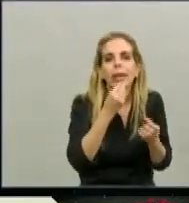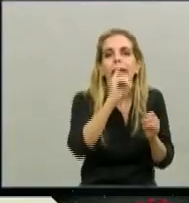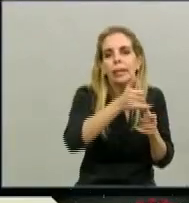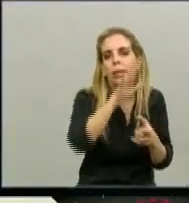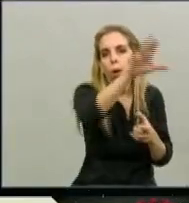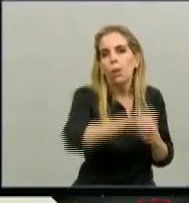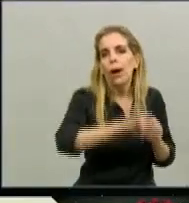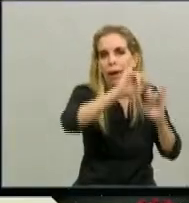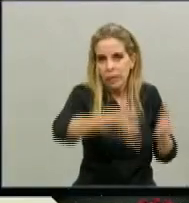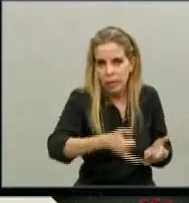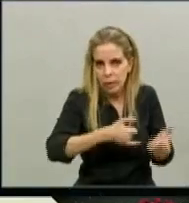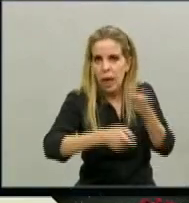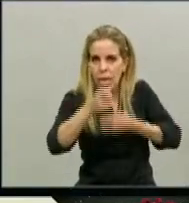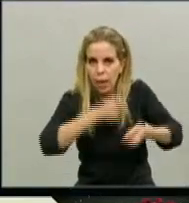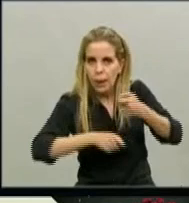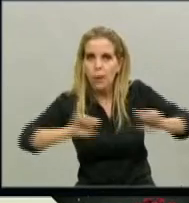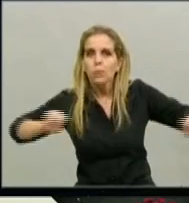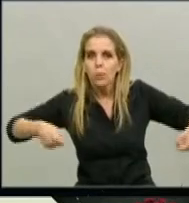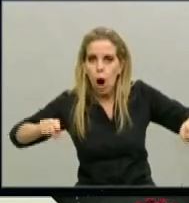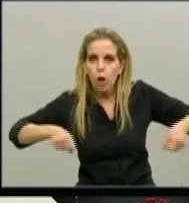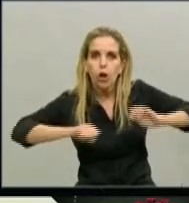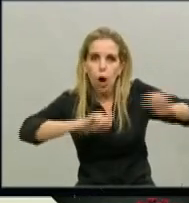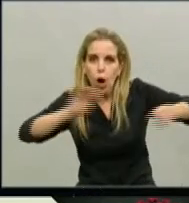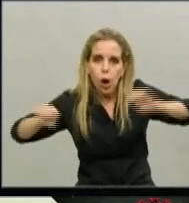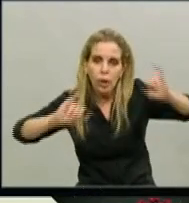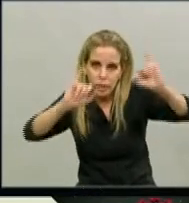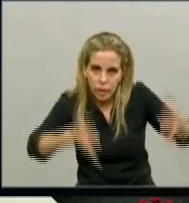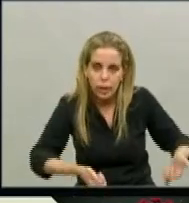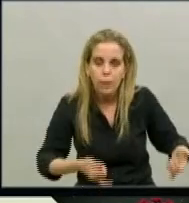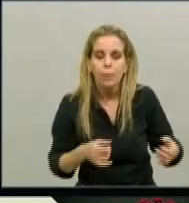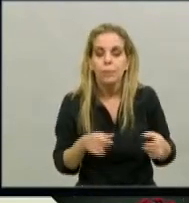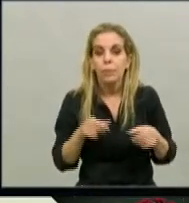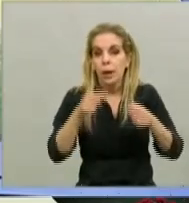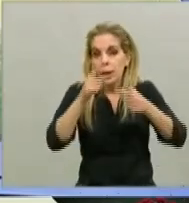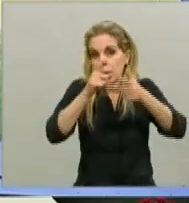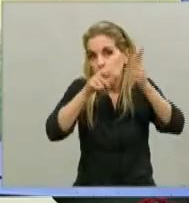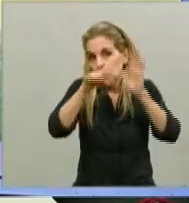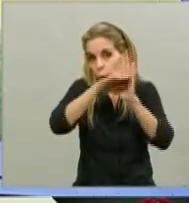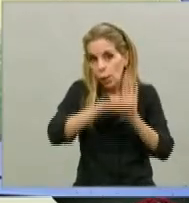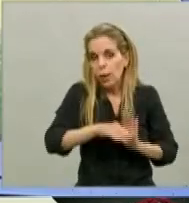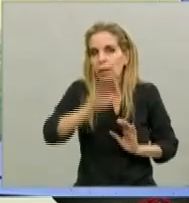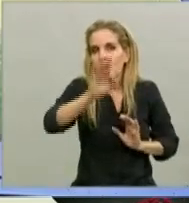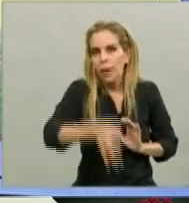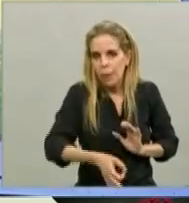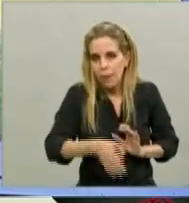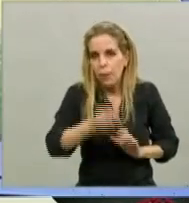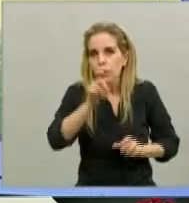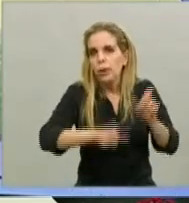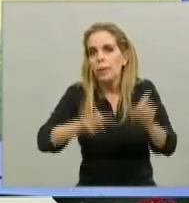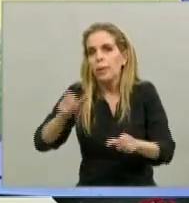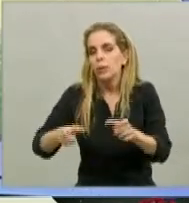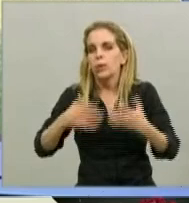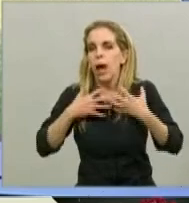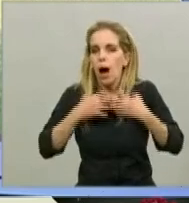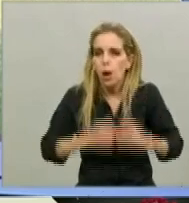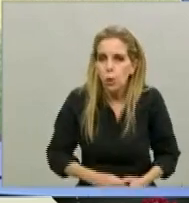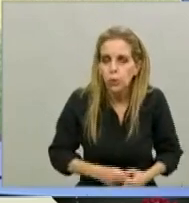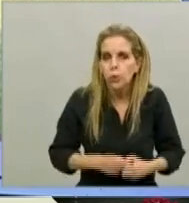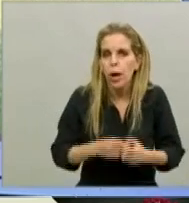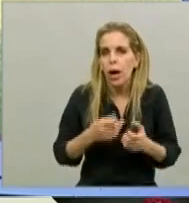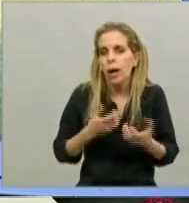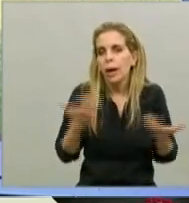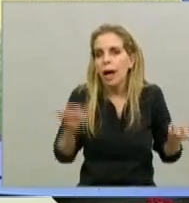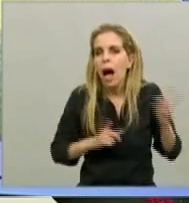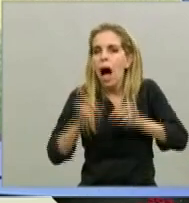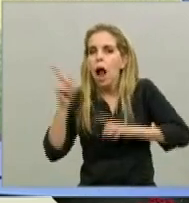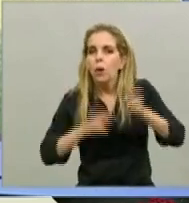gastronómicos. Sabemos que esta medida genera una gran angustia para gente, alguna que nunca pudo abrir su comercio, otros que lo habían